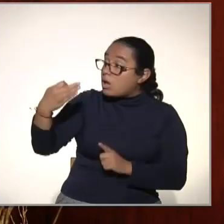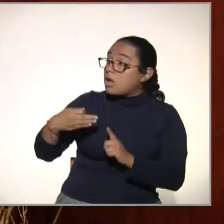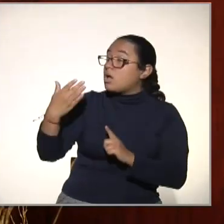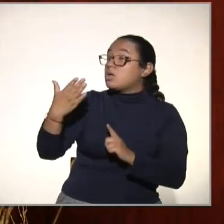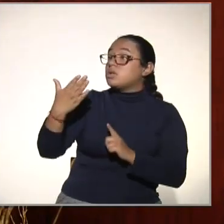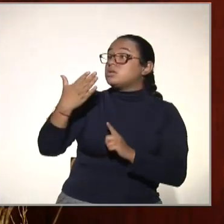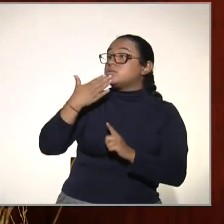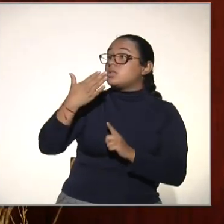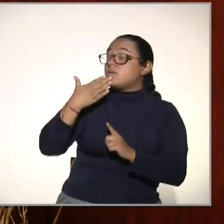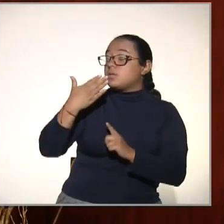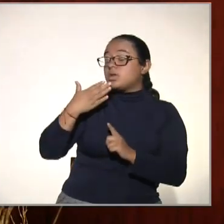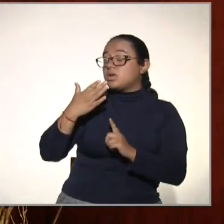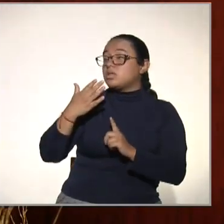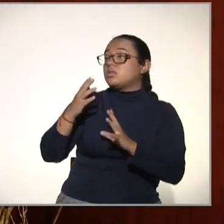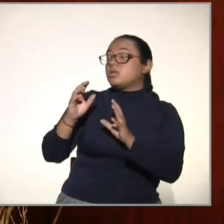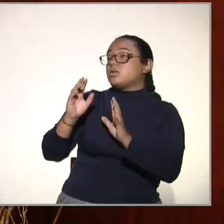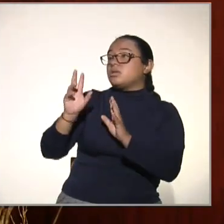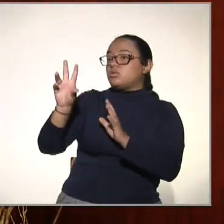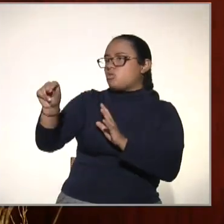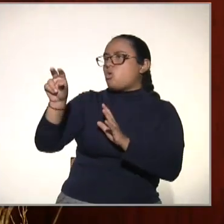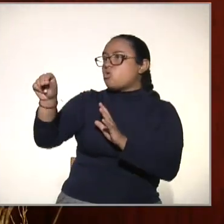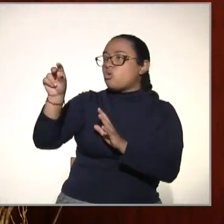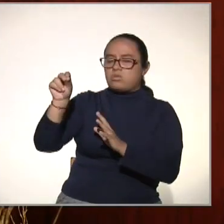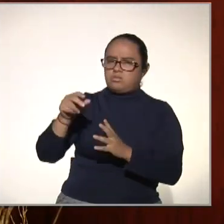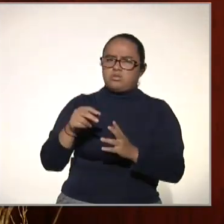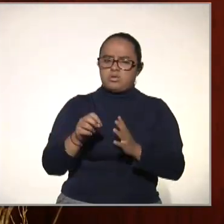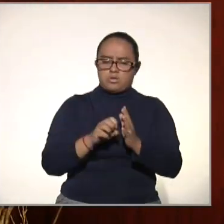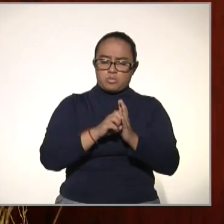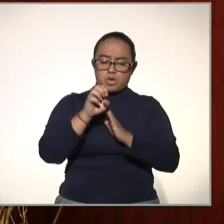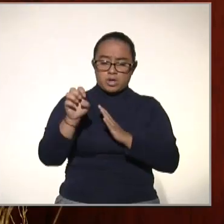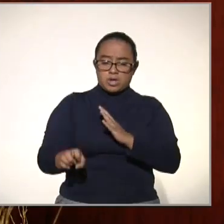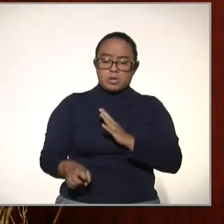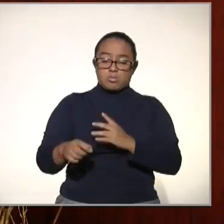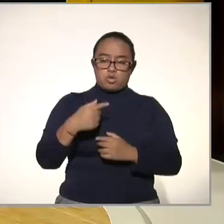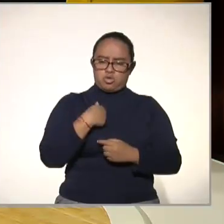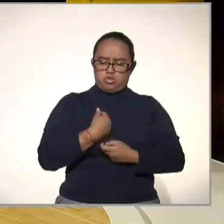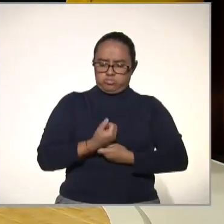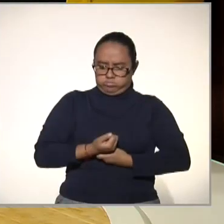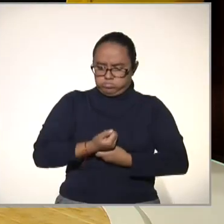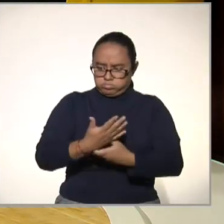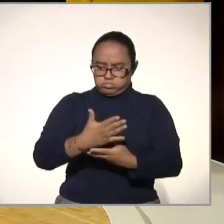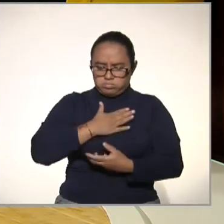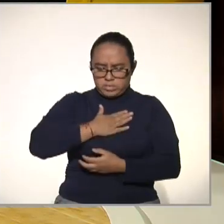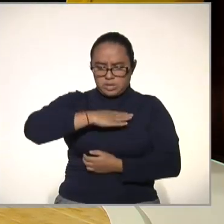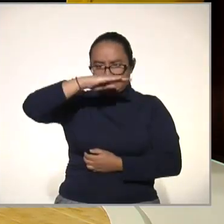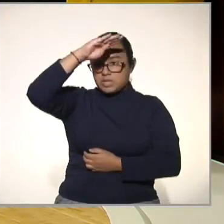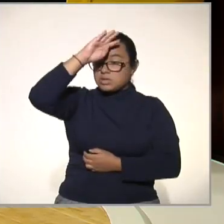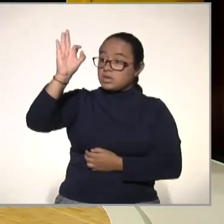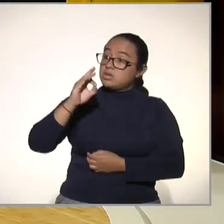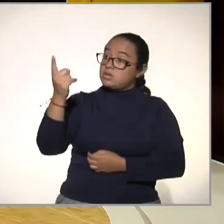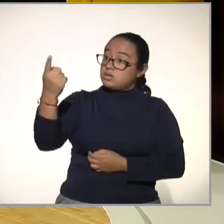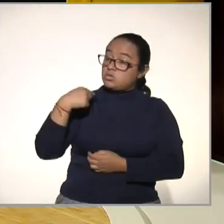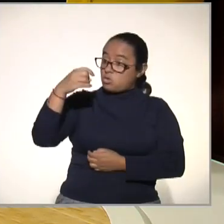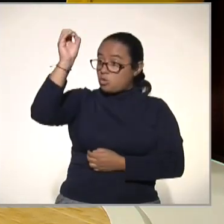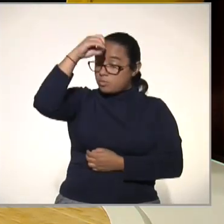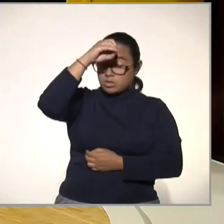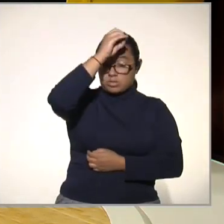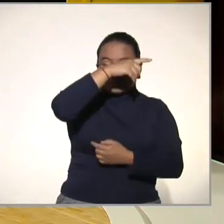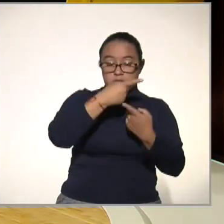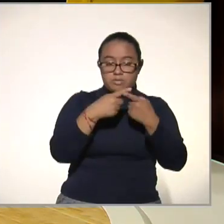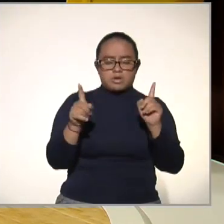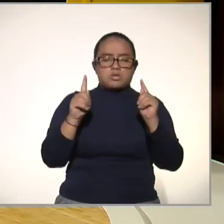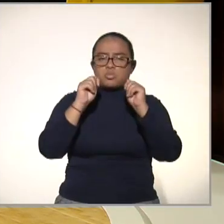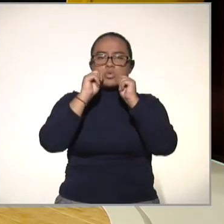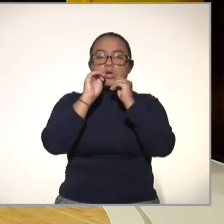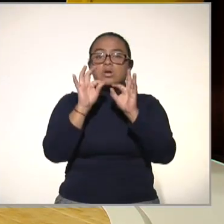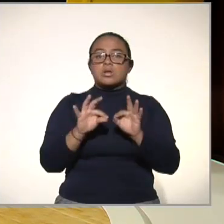otro exprese que no está de acuerdo. Así como yo no voy a renunciar a mi derecho a decir lo que yo pienso, aunque sea diferente. es